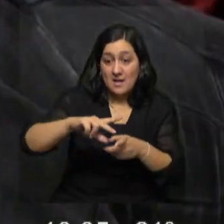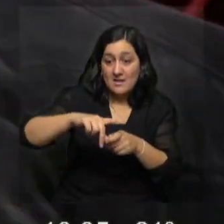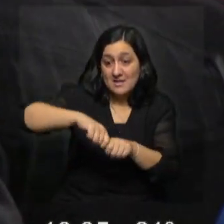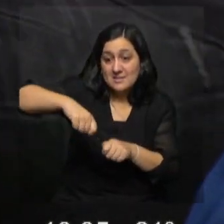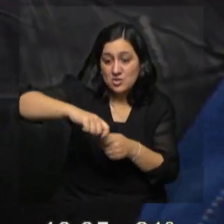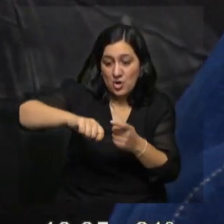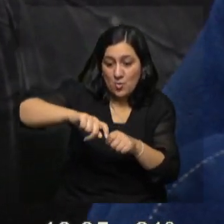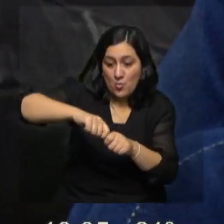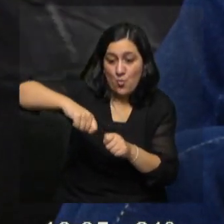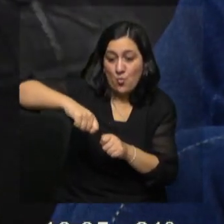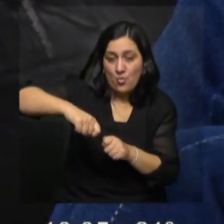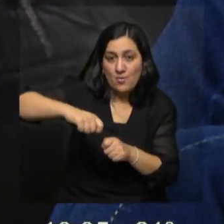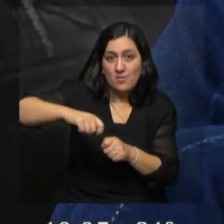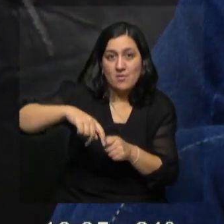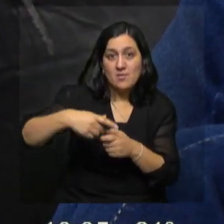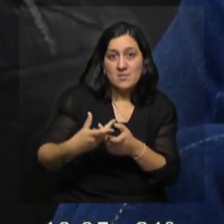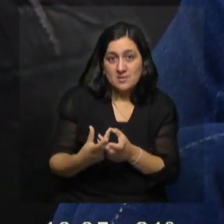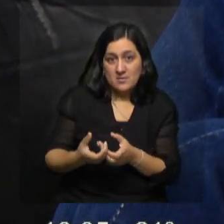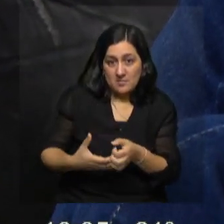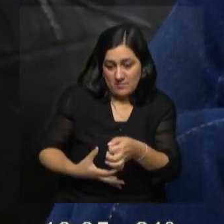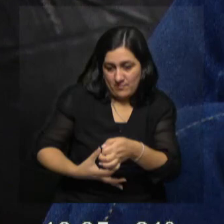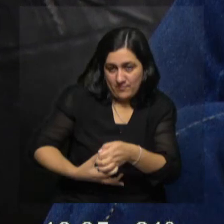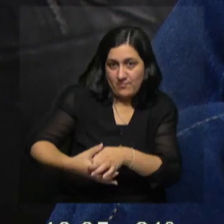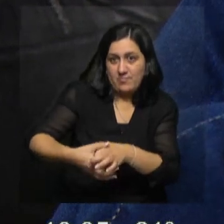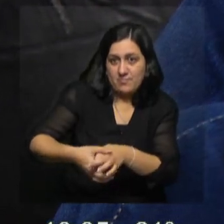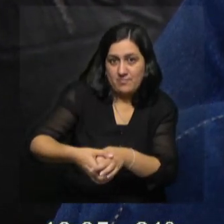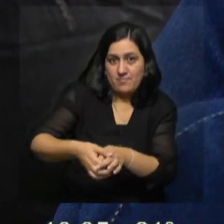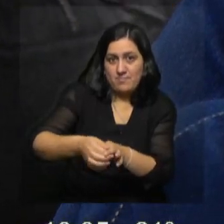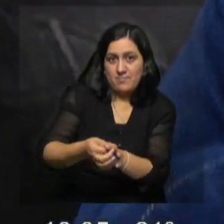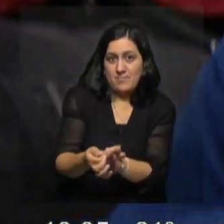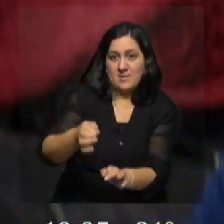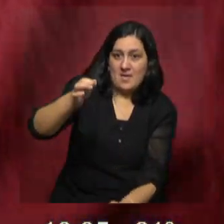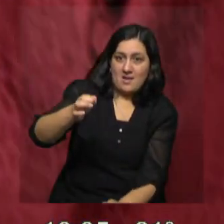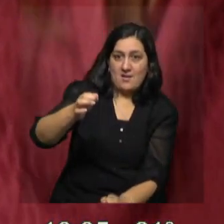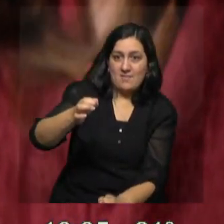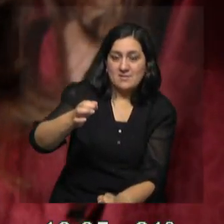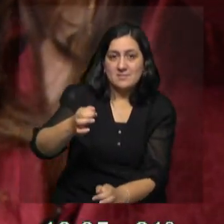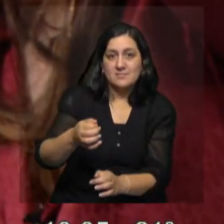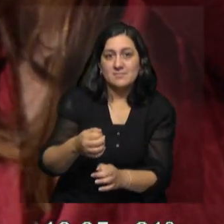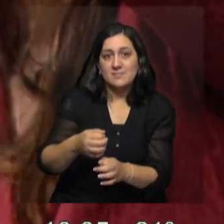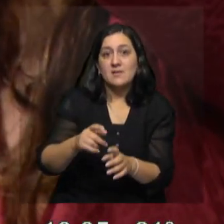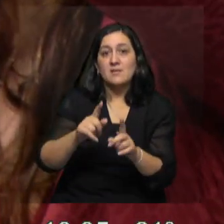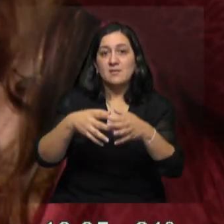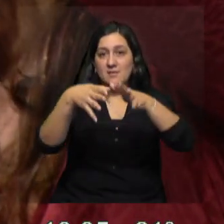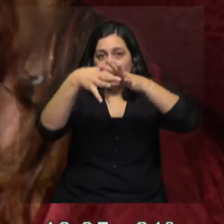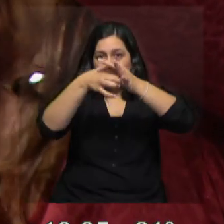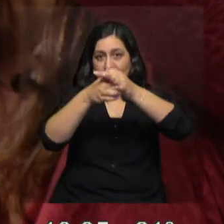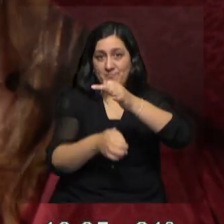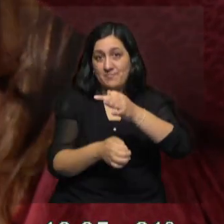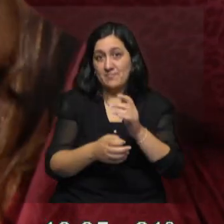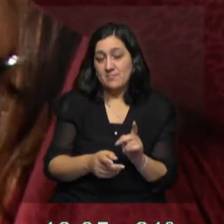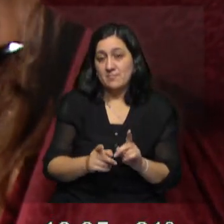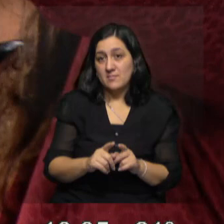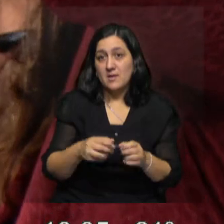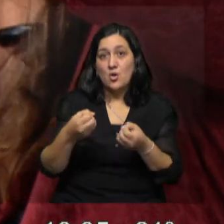la puntita, y lo que hacemos es correrlo. Exacto. Así, tingui, ¿está? Escurrimos hacia abajo a ver que no